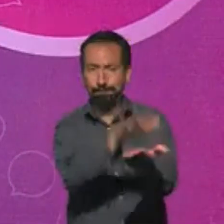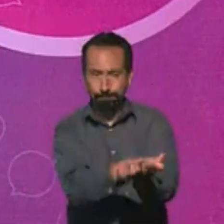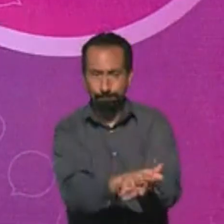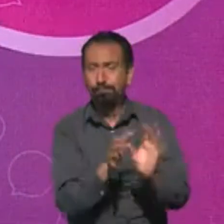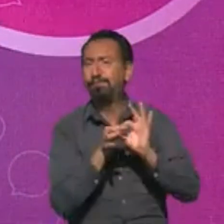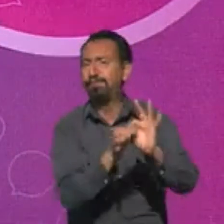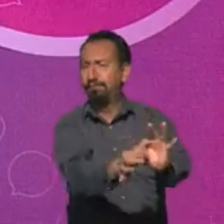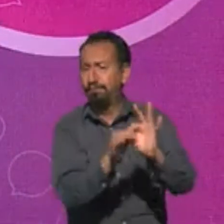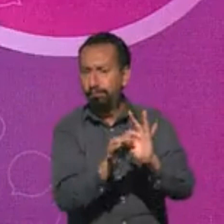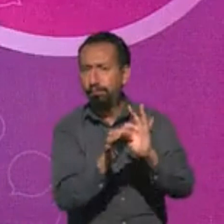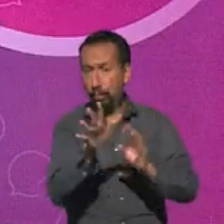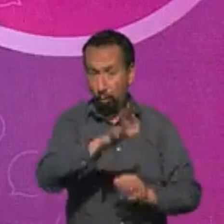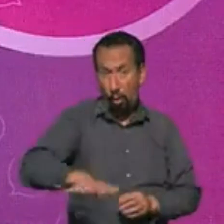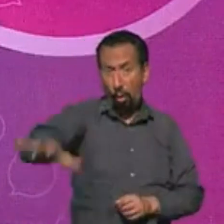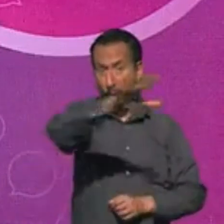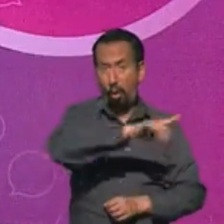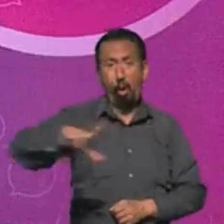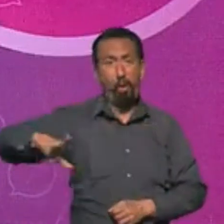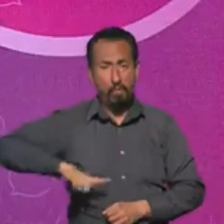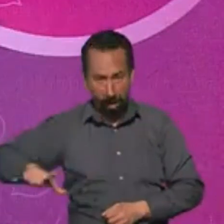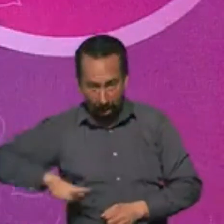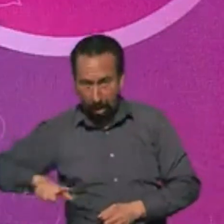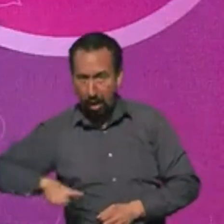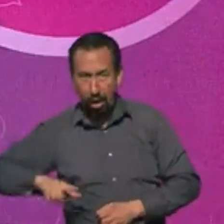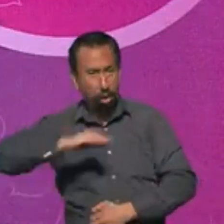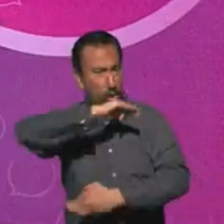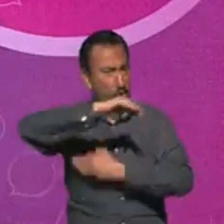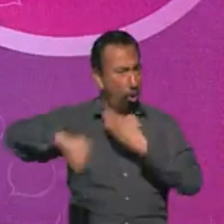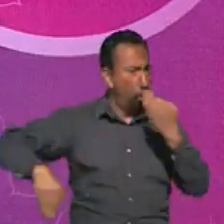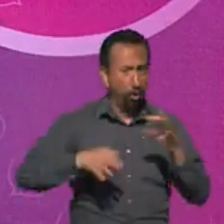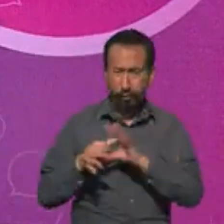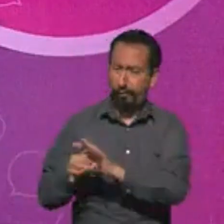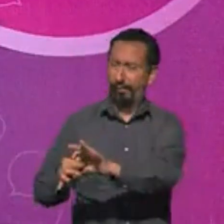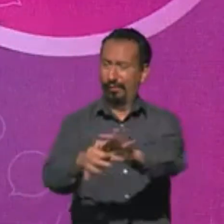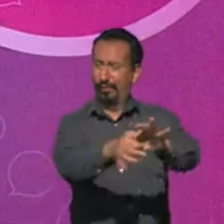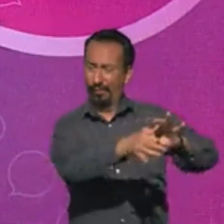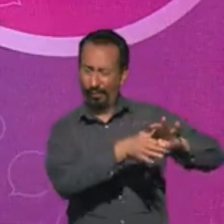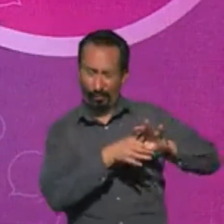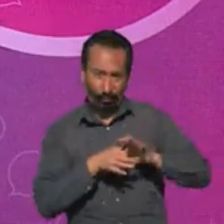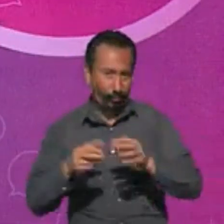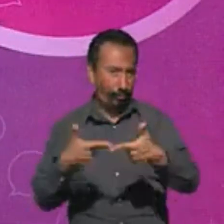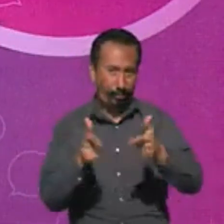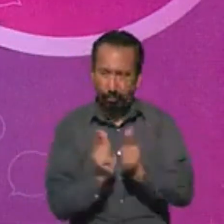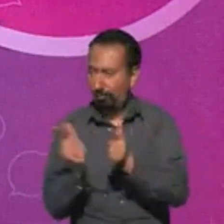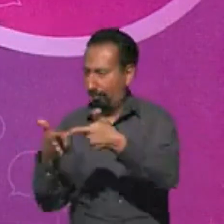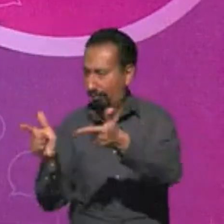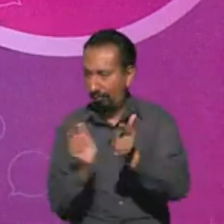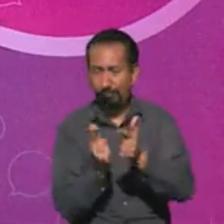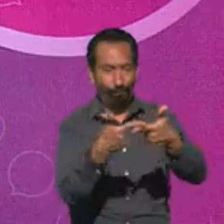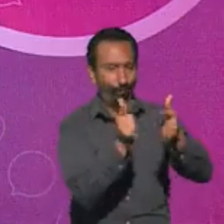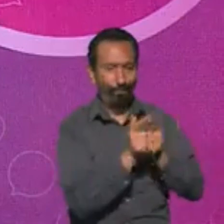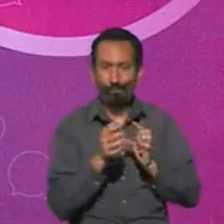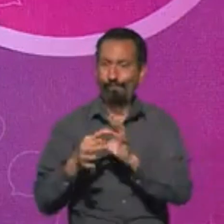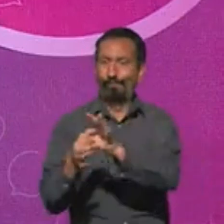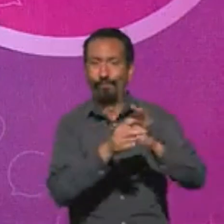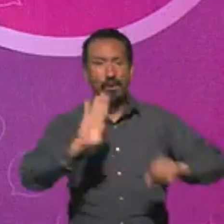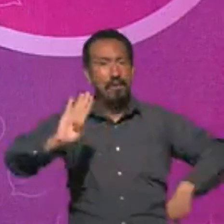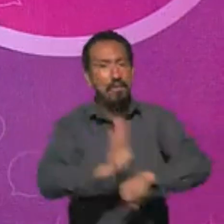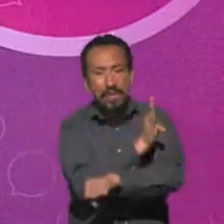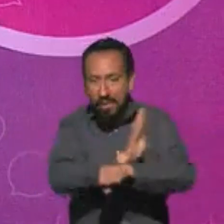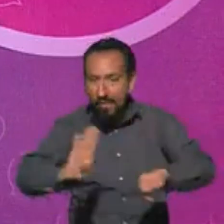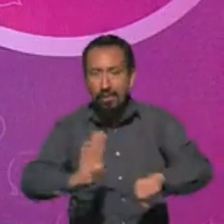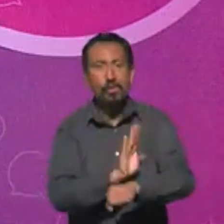donde Unidos gobiernos con todos los sectores de la población trabajemos para mejorar la